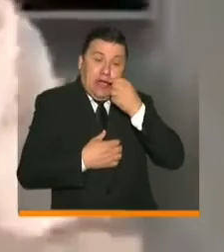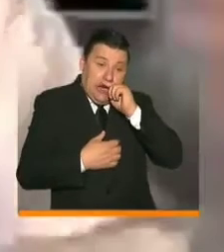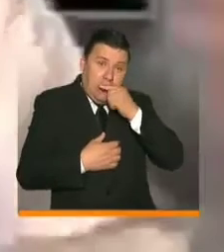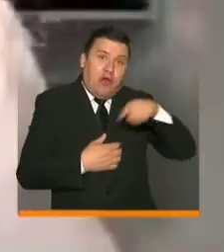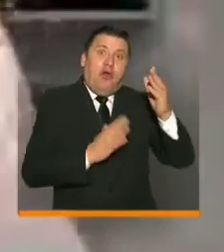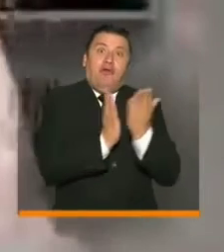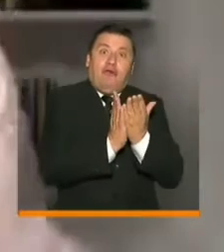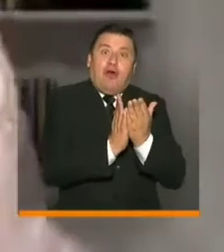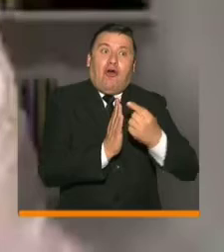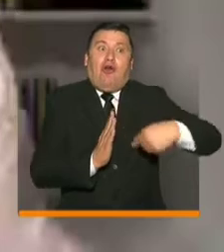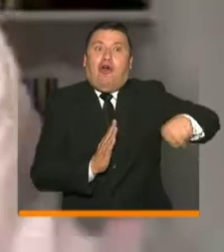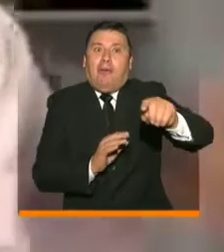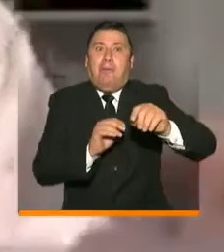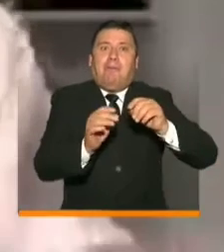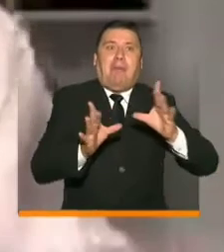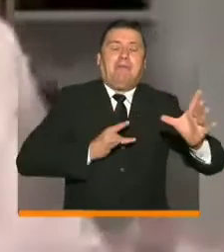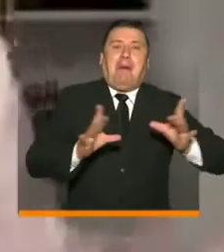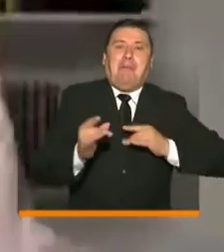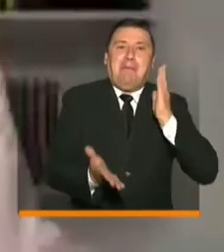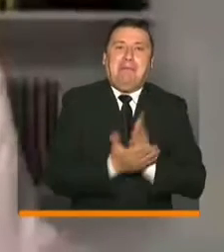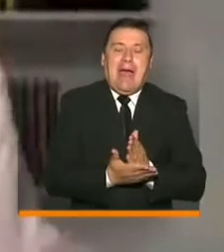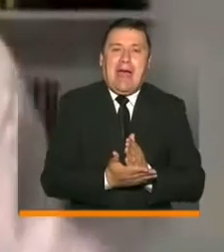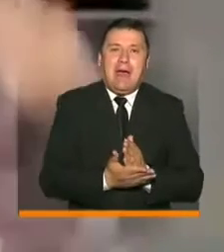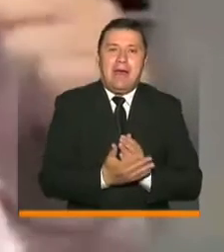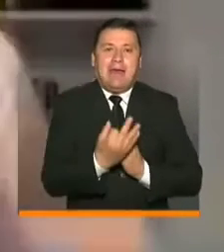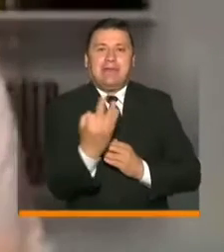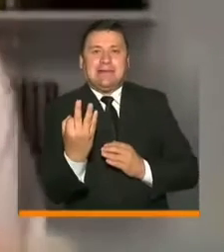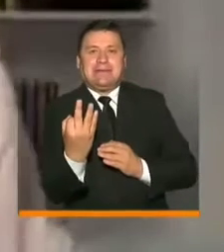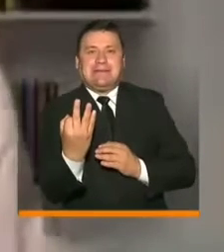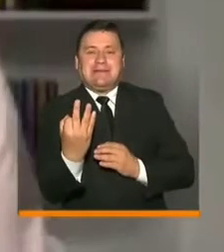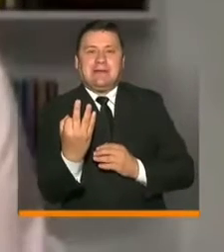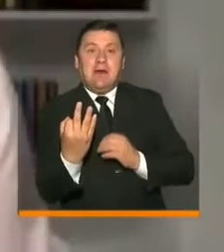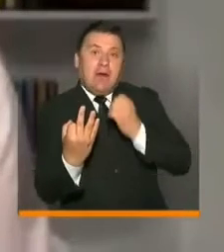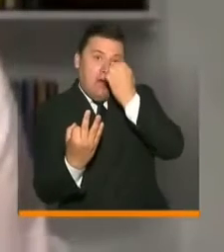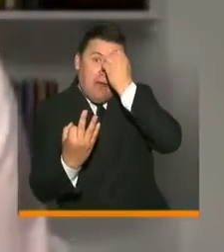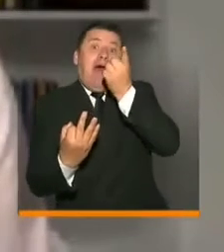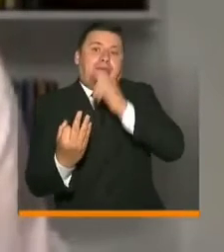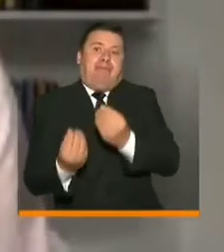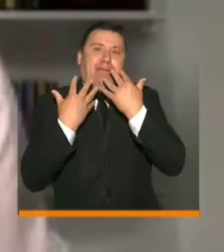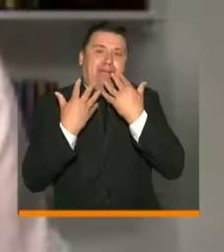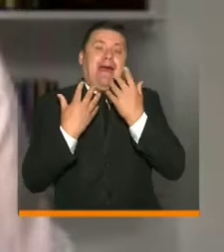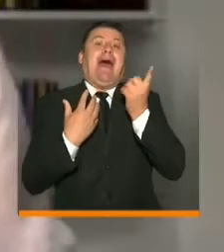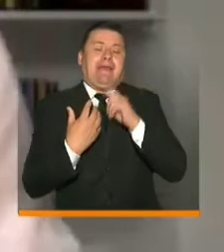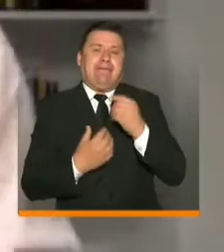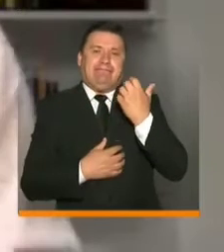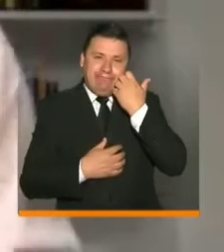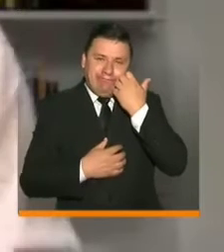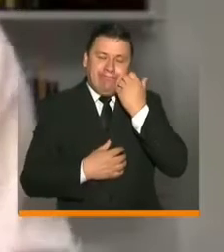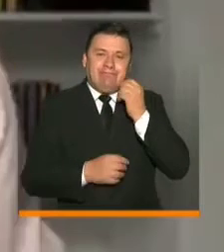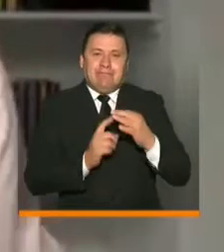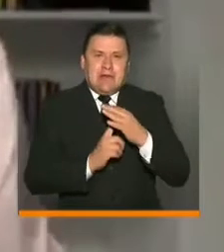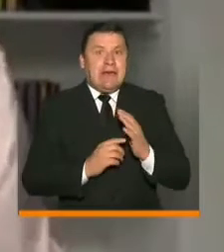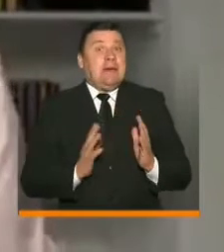fue al colegio naturalmente por el contacto, pues 3 compañeritos más y la profesora también resultaron contagiados de la enfermedad.